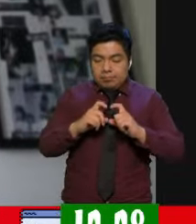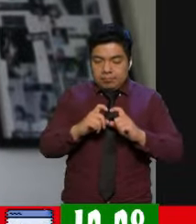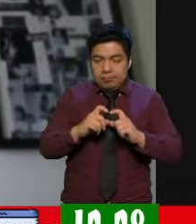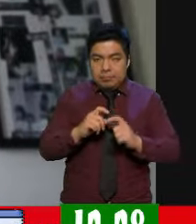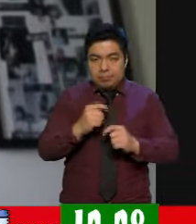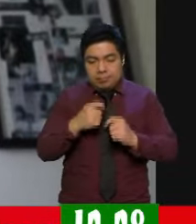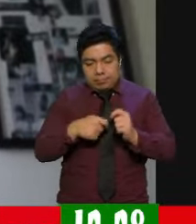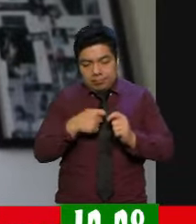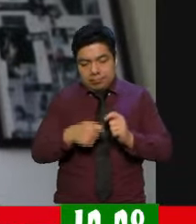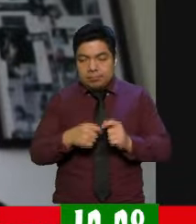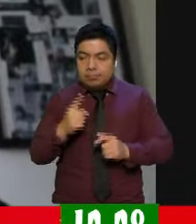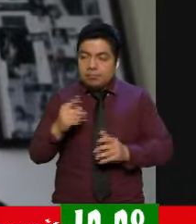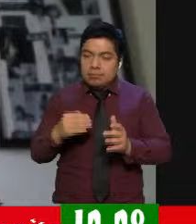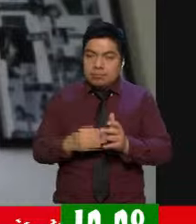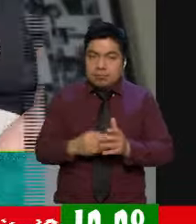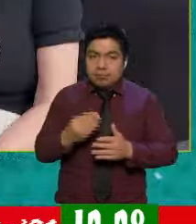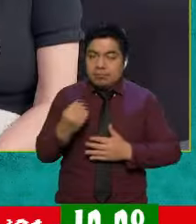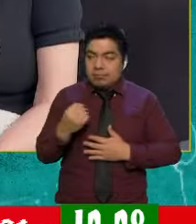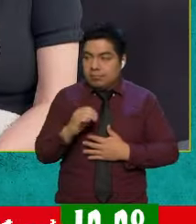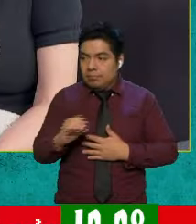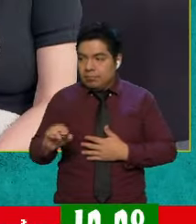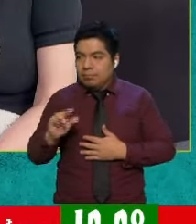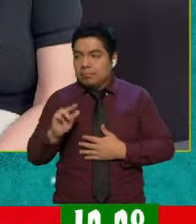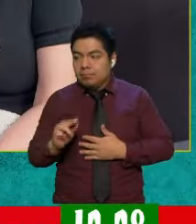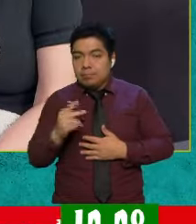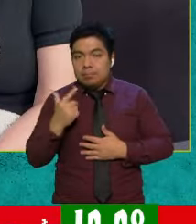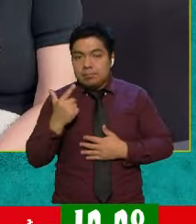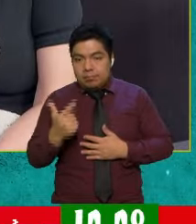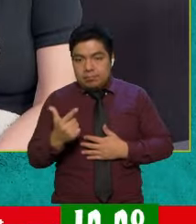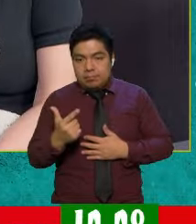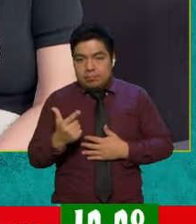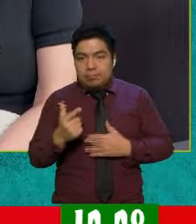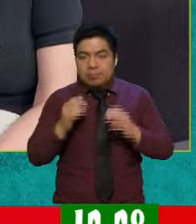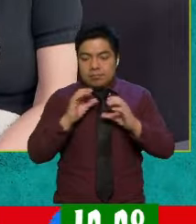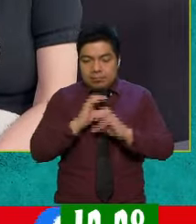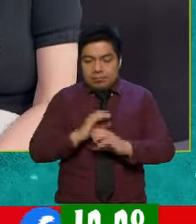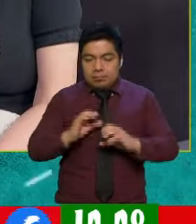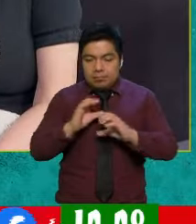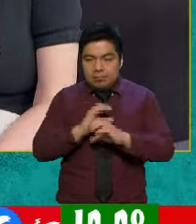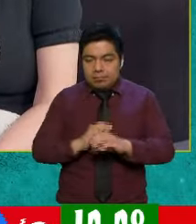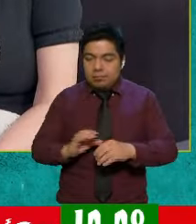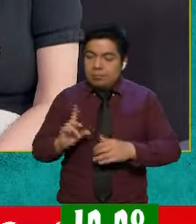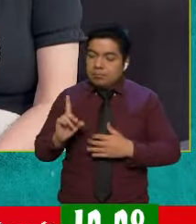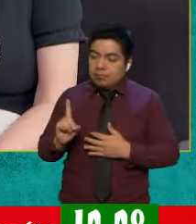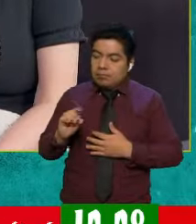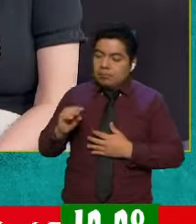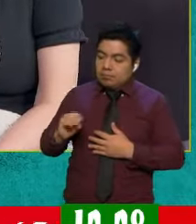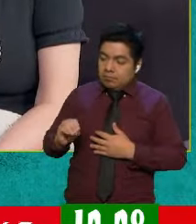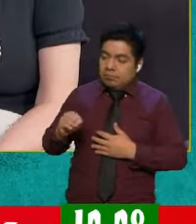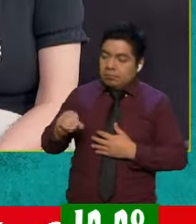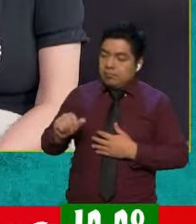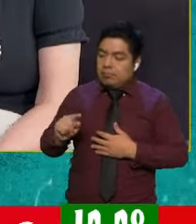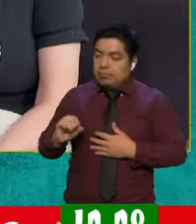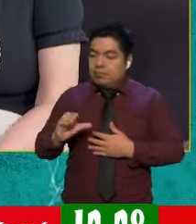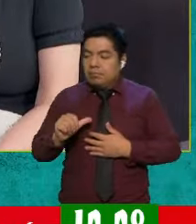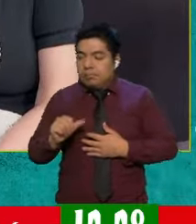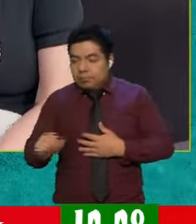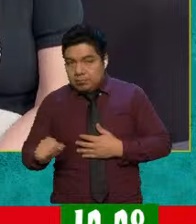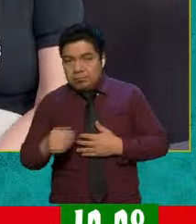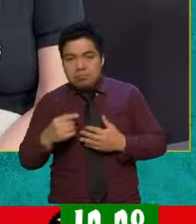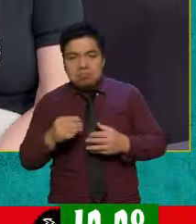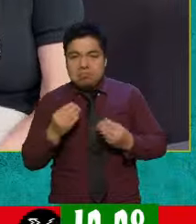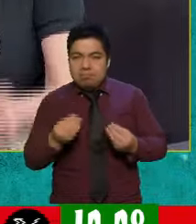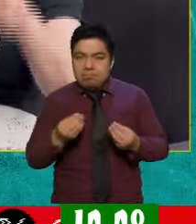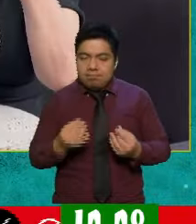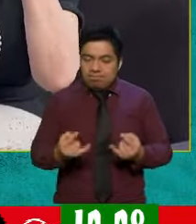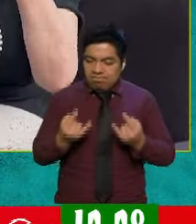en 1987. Este disco se titula Canciones Domésticas, un tratado muy rock and rollero